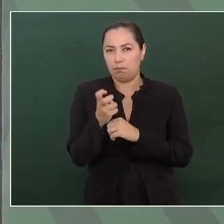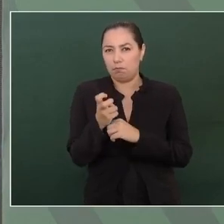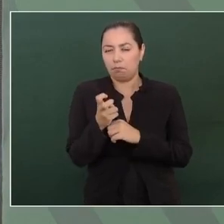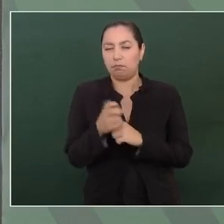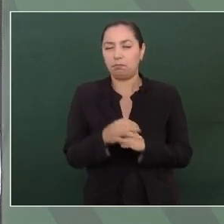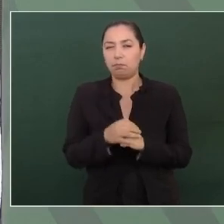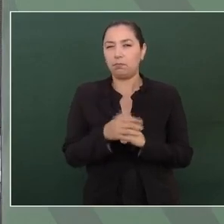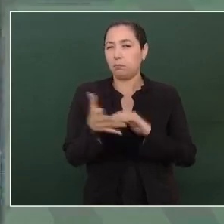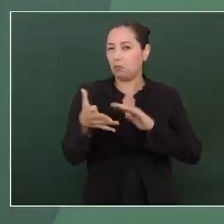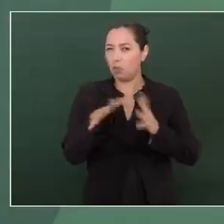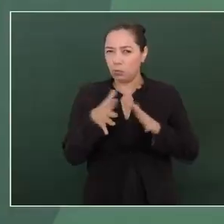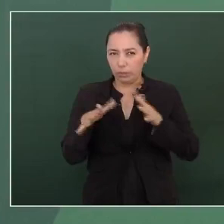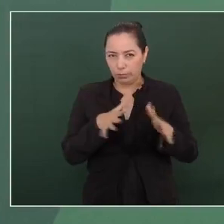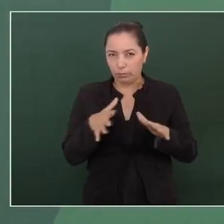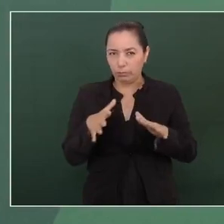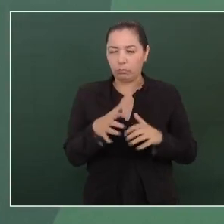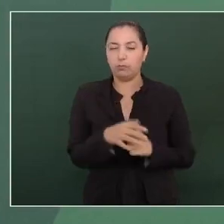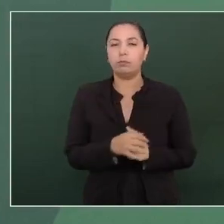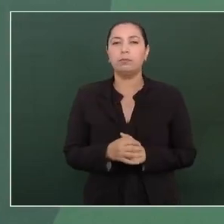promedio,